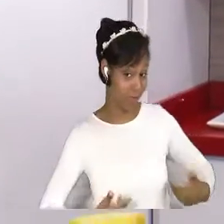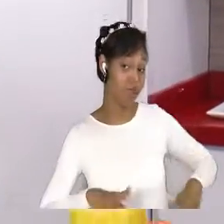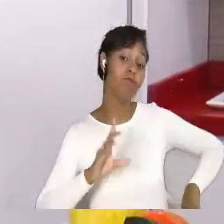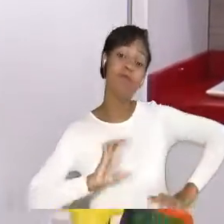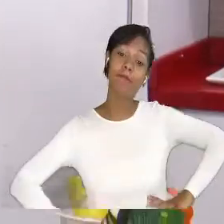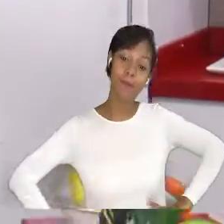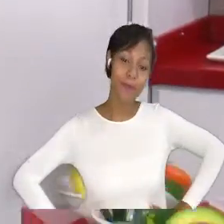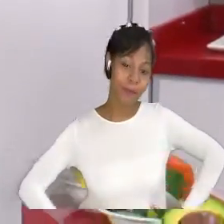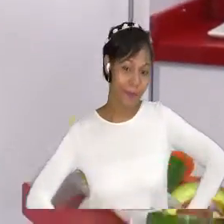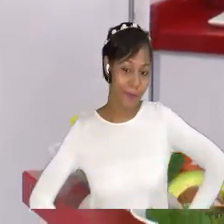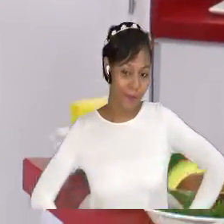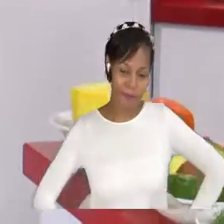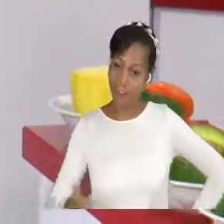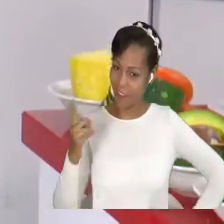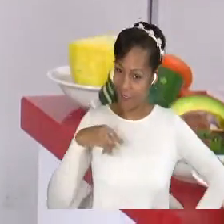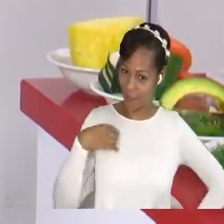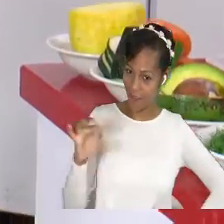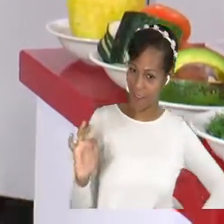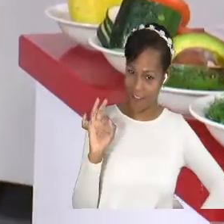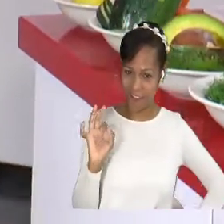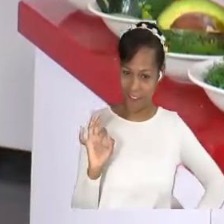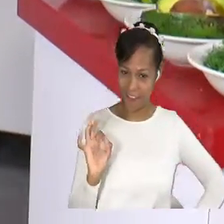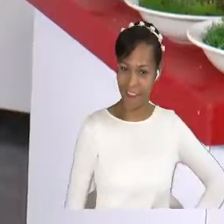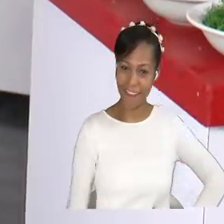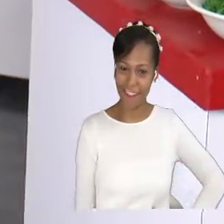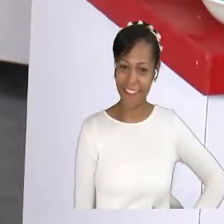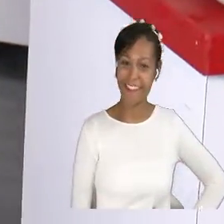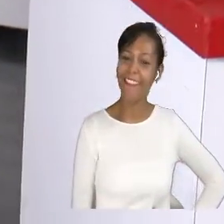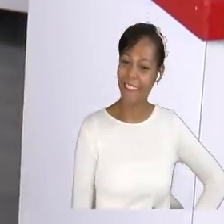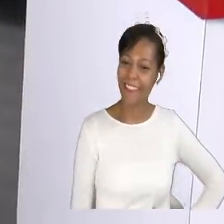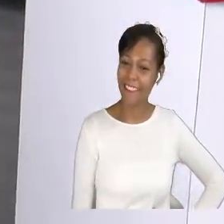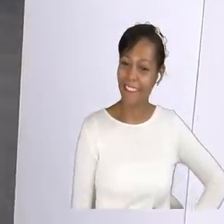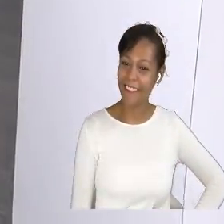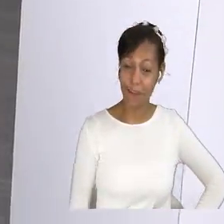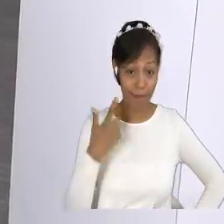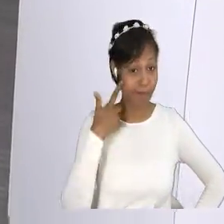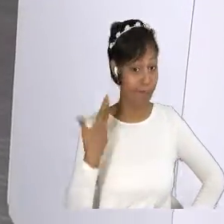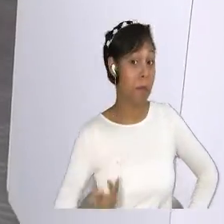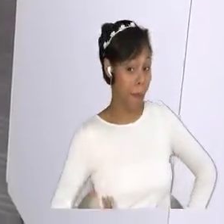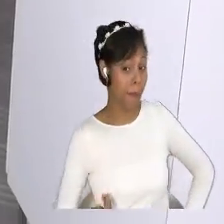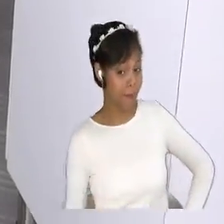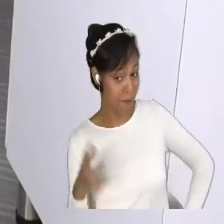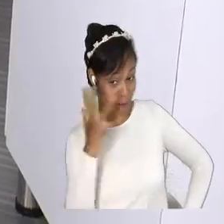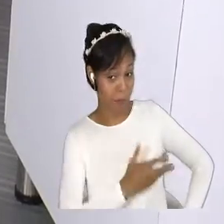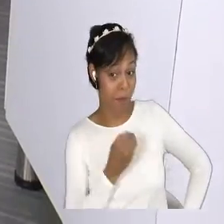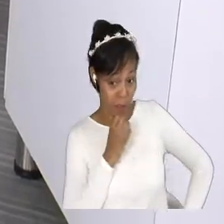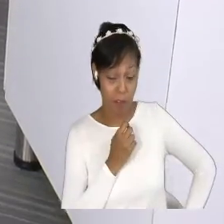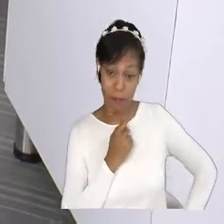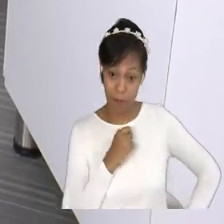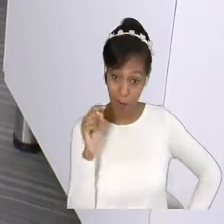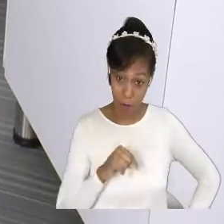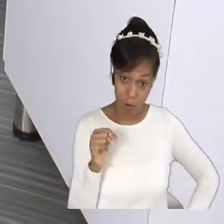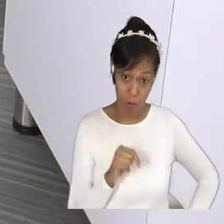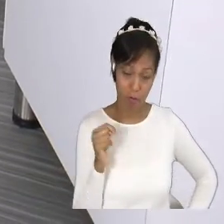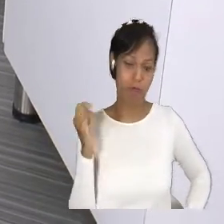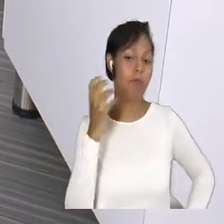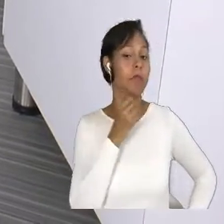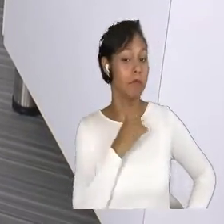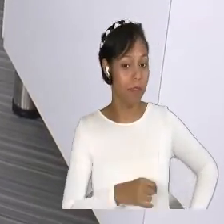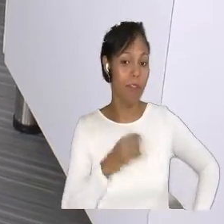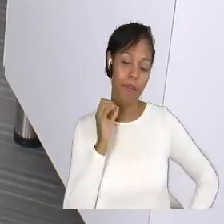están A Pedir de Boca, sí, señoras y señores. Así que miren este bello taleguito que tengo puesto el día de hoy, bien hermoso, por